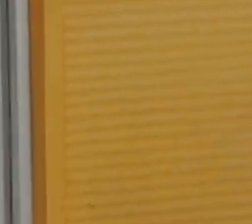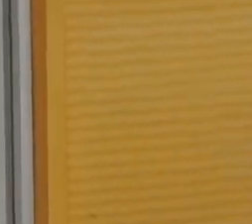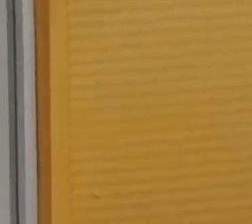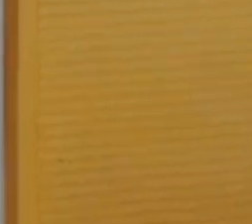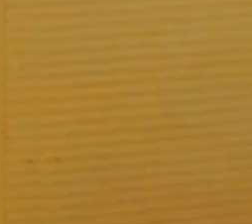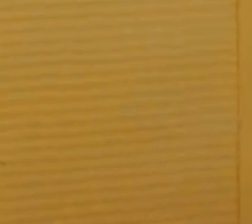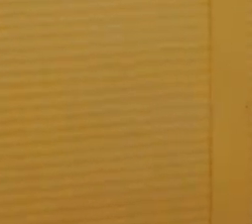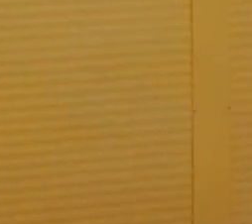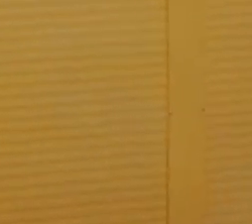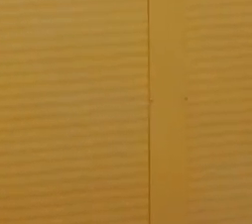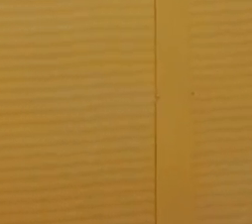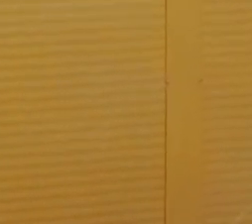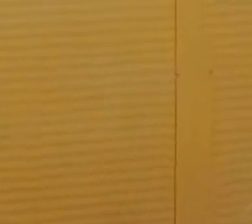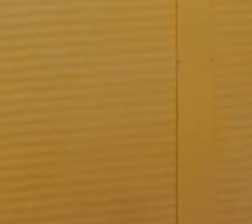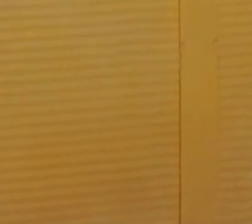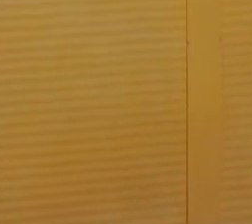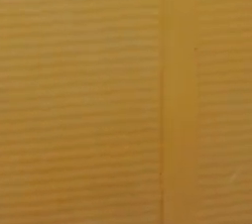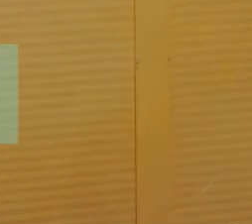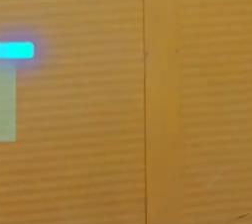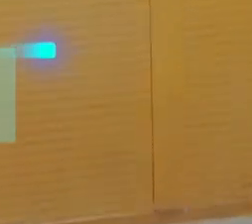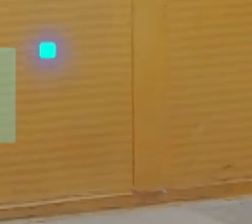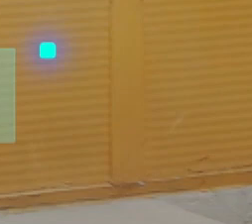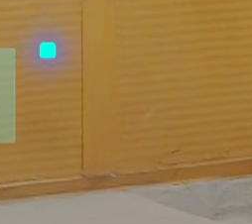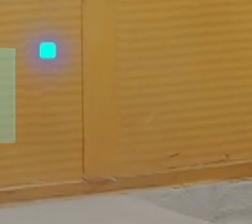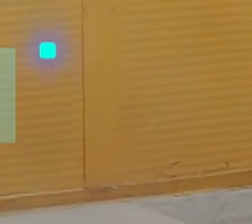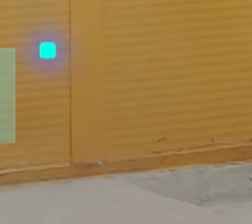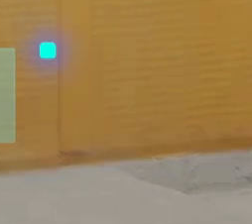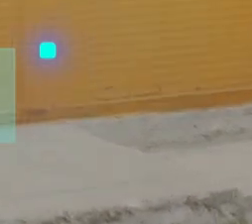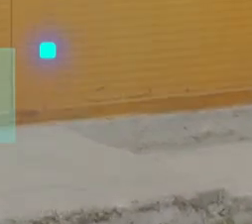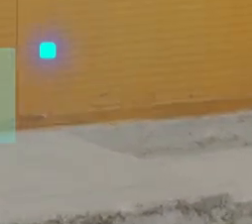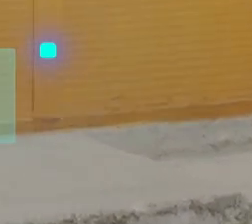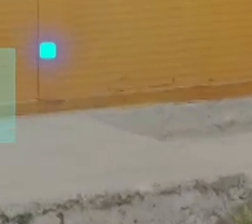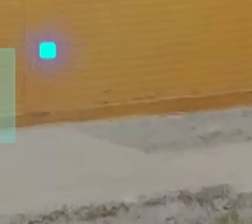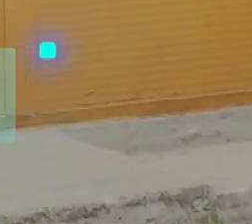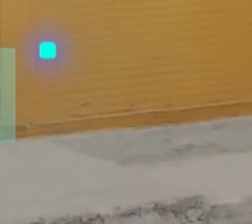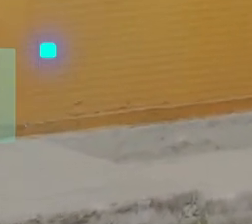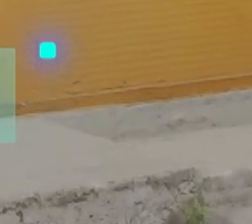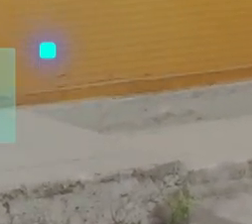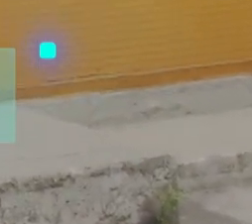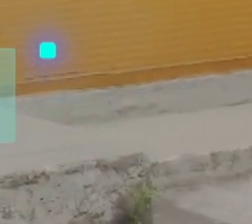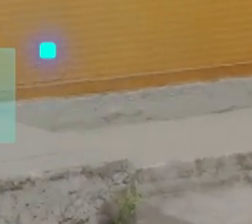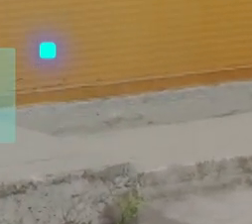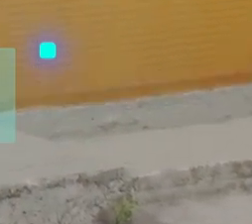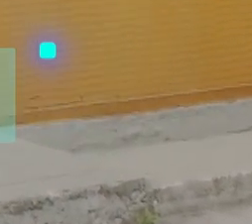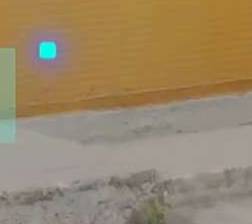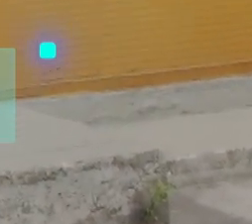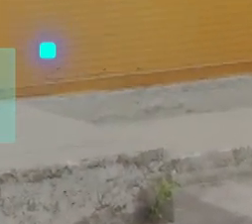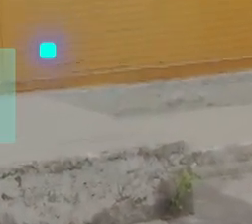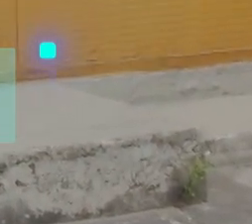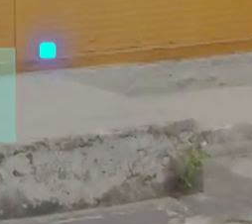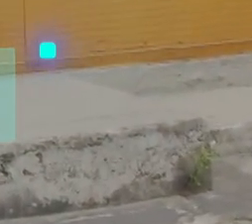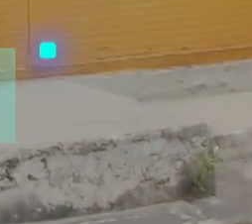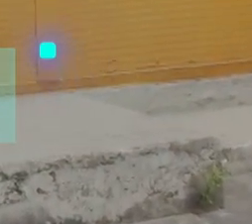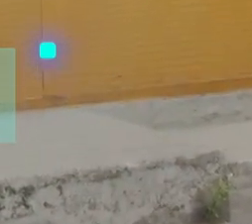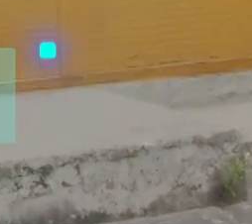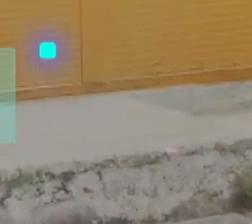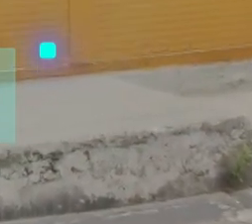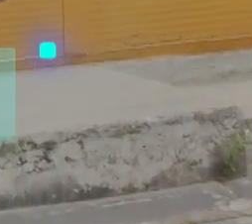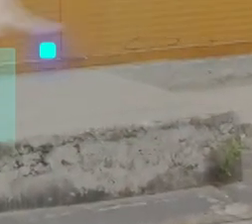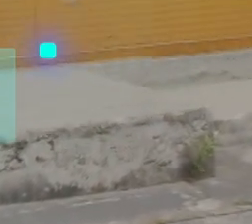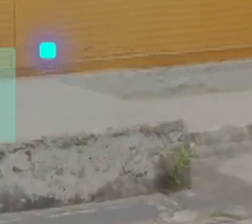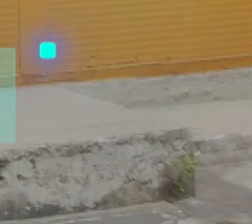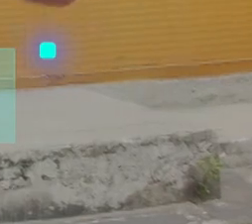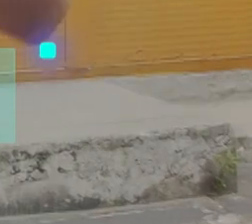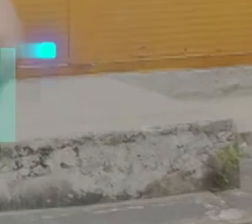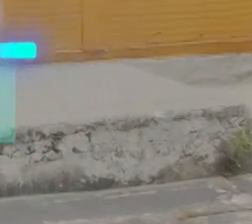Bienvenidos a toma el control el programa de los televidentes de Canal 13 hoy Quiero invitarlos para